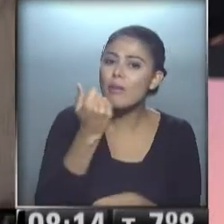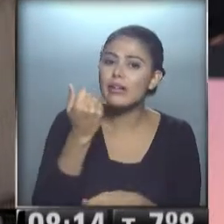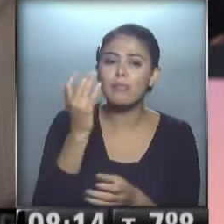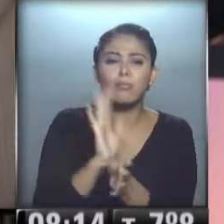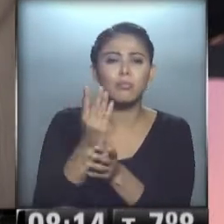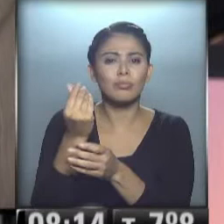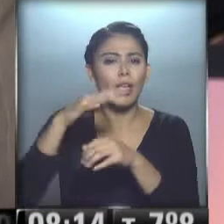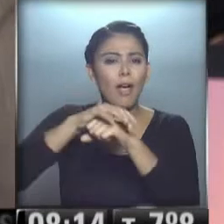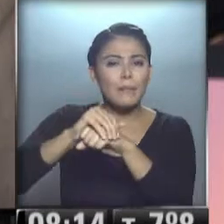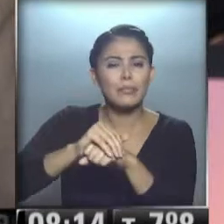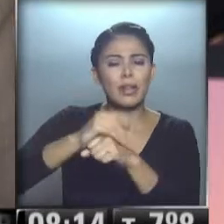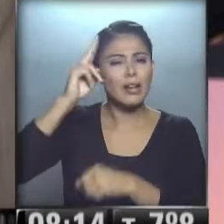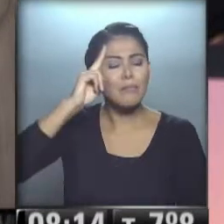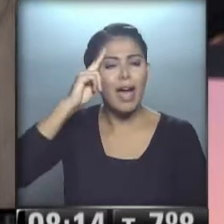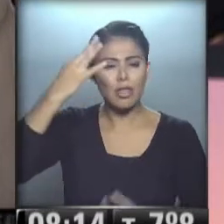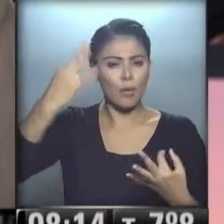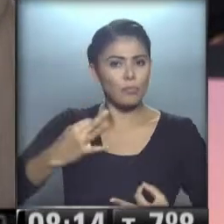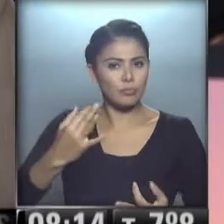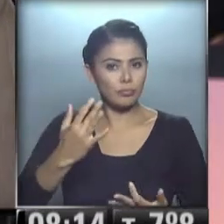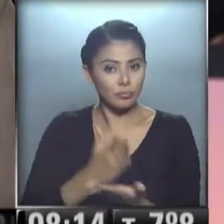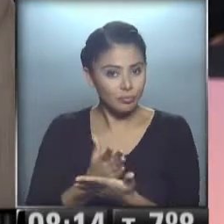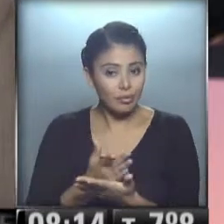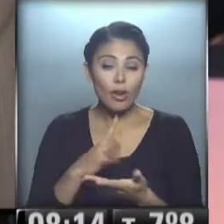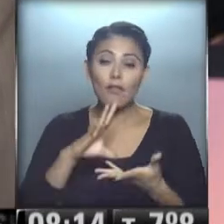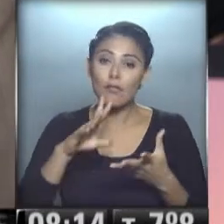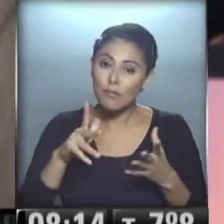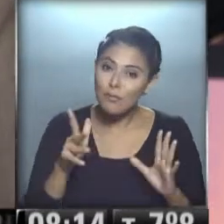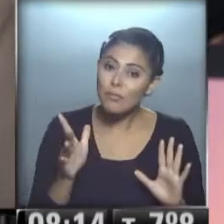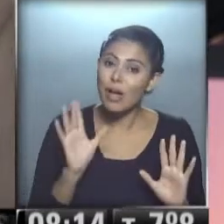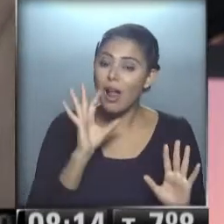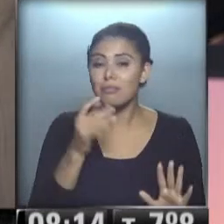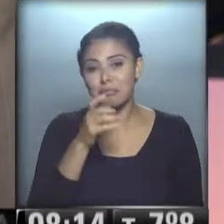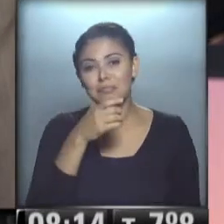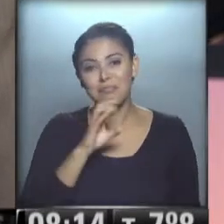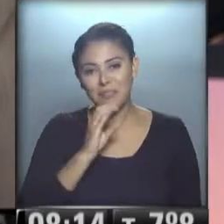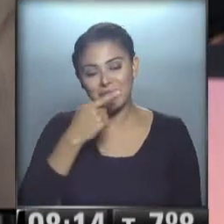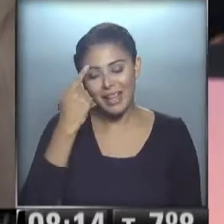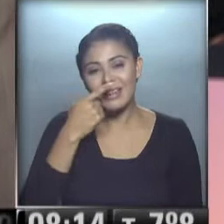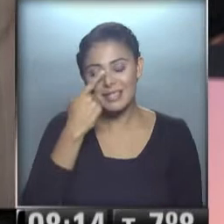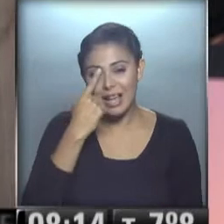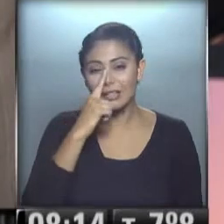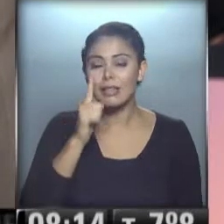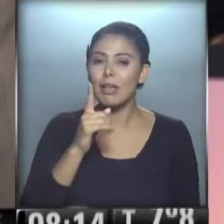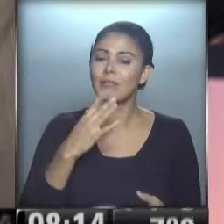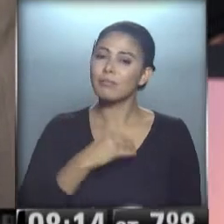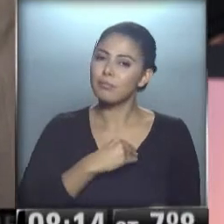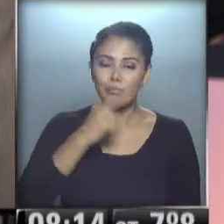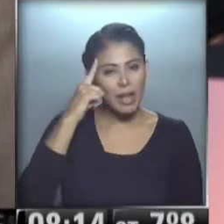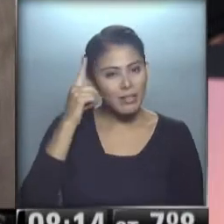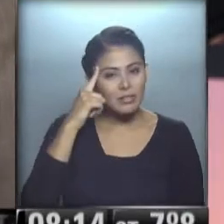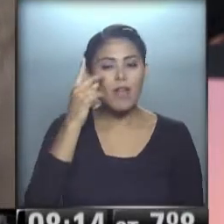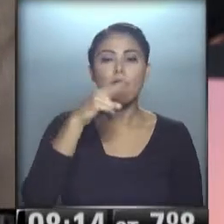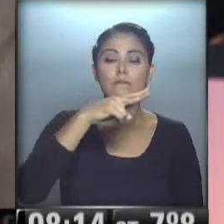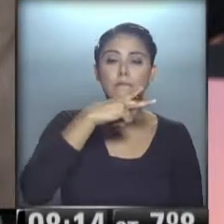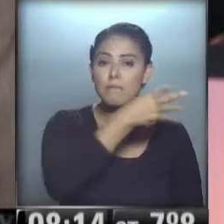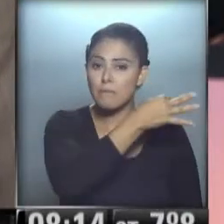amistad, de respeto, de la lealtad? Y lo hace de una manera realmente muy entretenida, al mismo tiempo sensible. Lo hace los